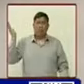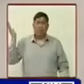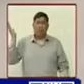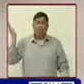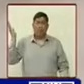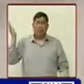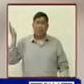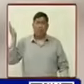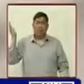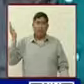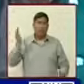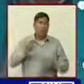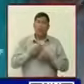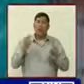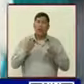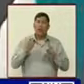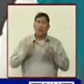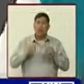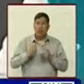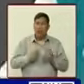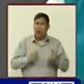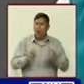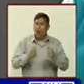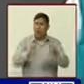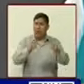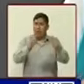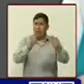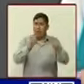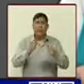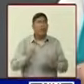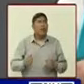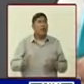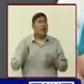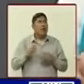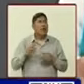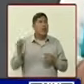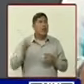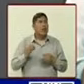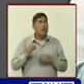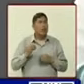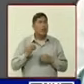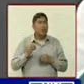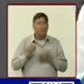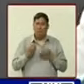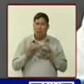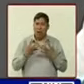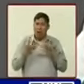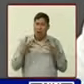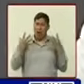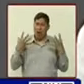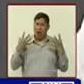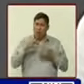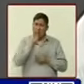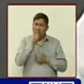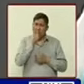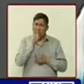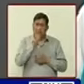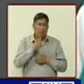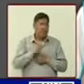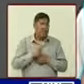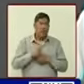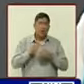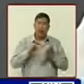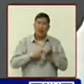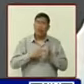la que atraviesa desde autopista hasta Las Cholas, ha sido de 61 milímetros, equivale a decir